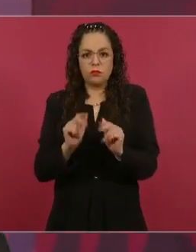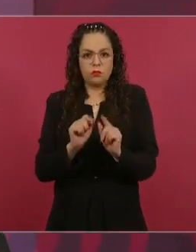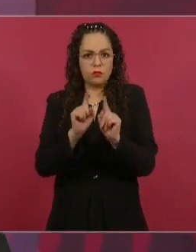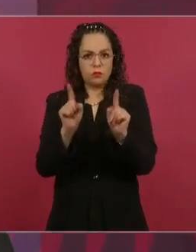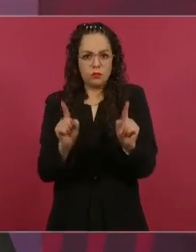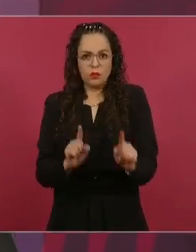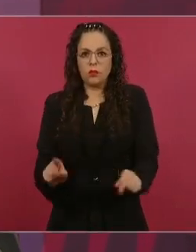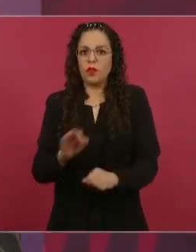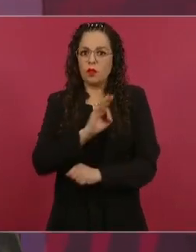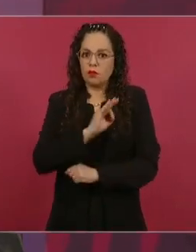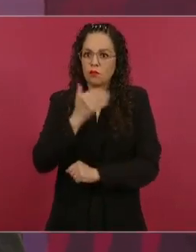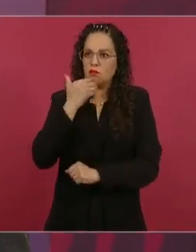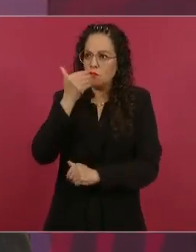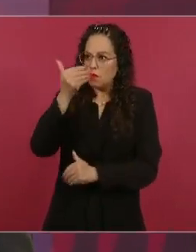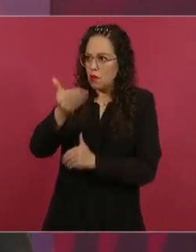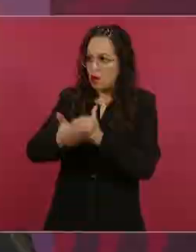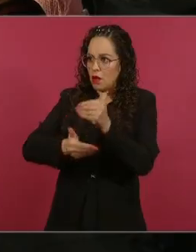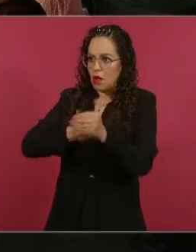también